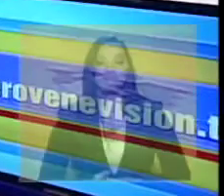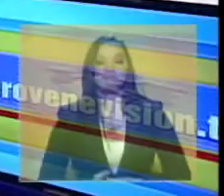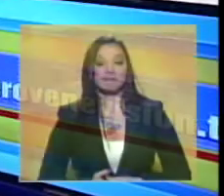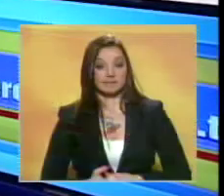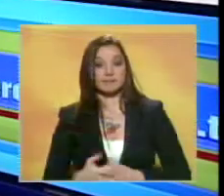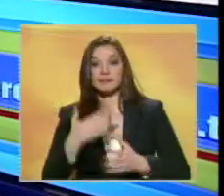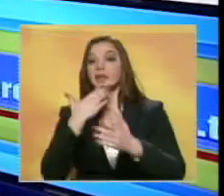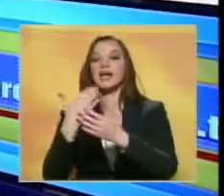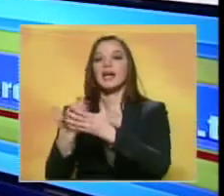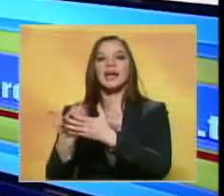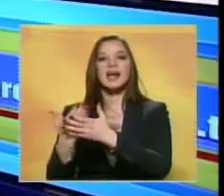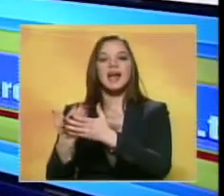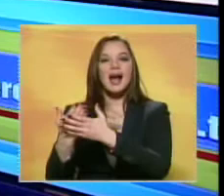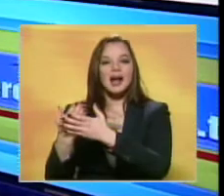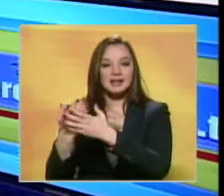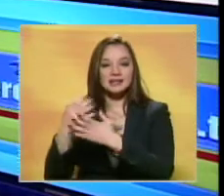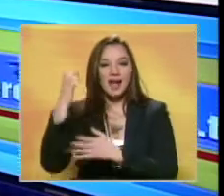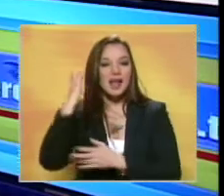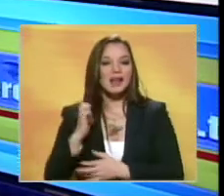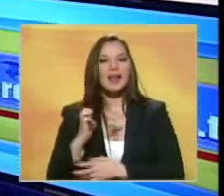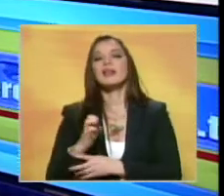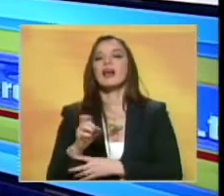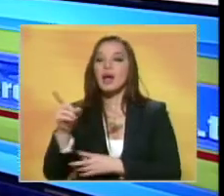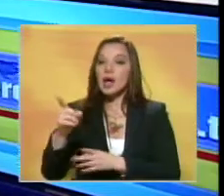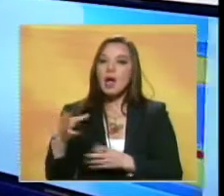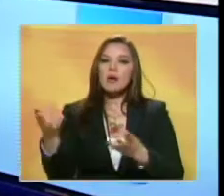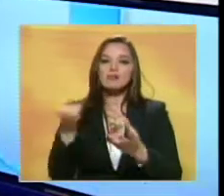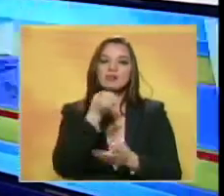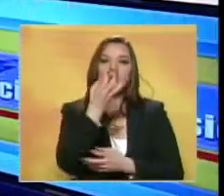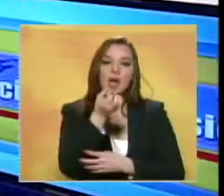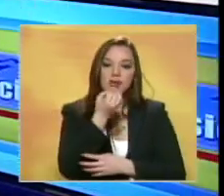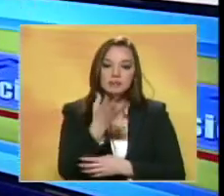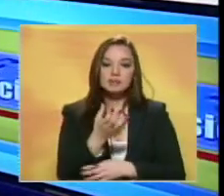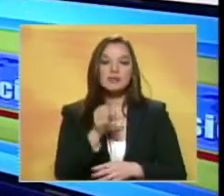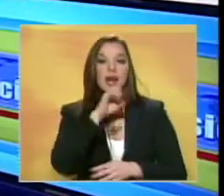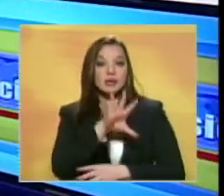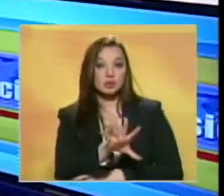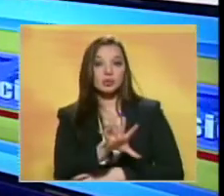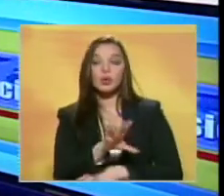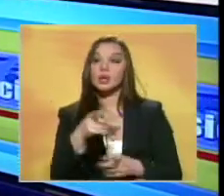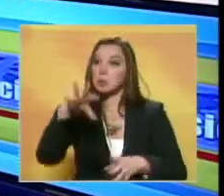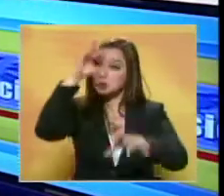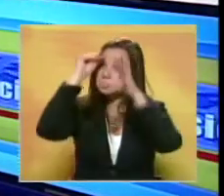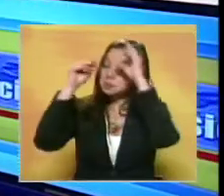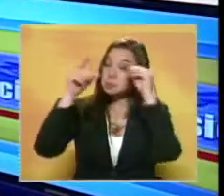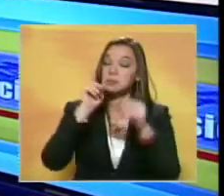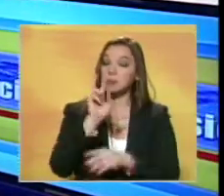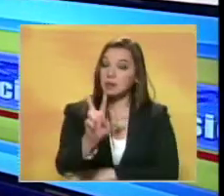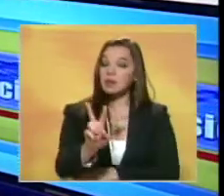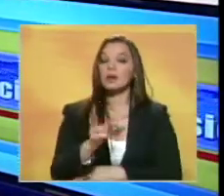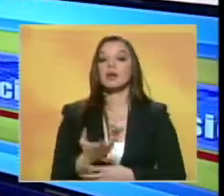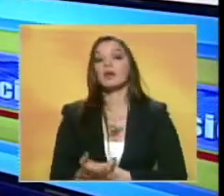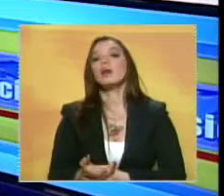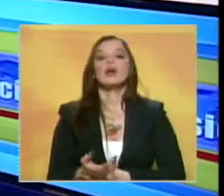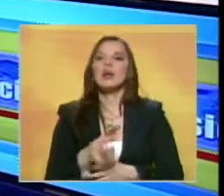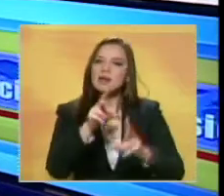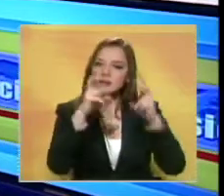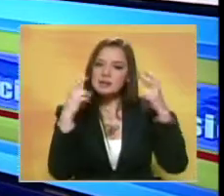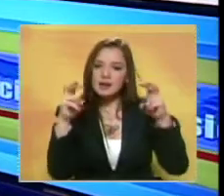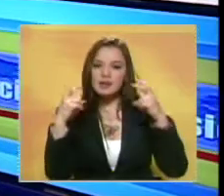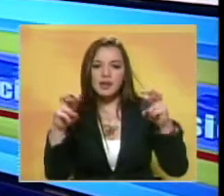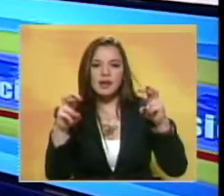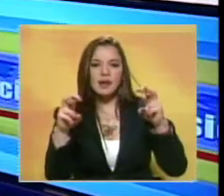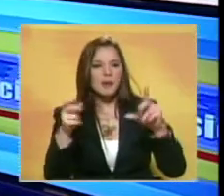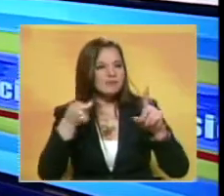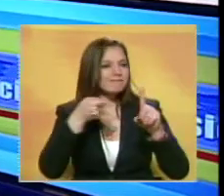Bueno, muchísimas gracias, Alianta, por esa recopilación de historias que nos hacen abrir un poquito más los ojos. Así es, conectarnos sensiblemente con este tema